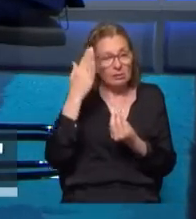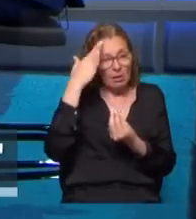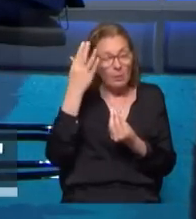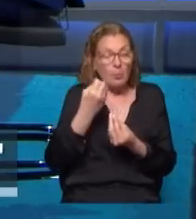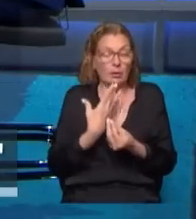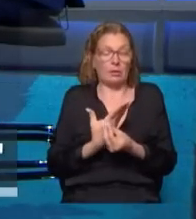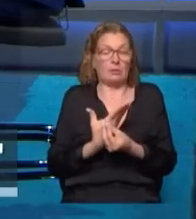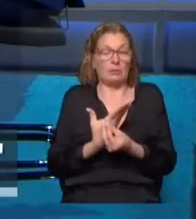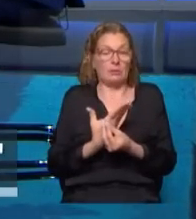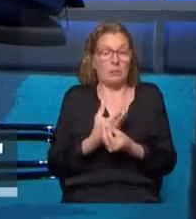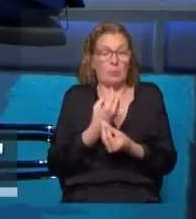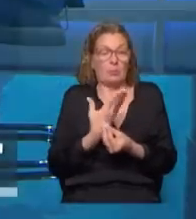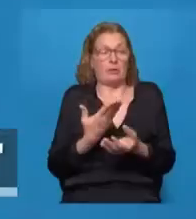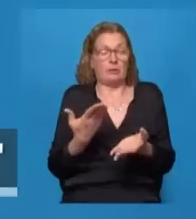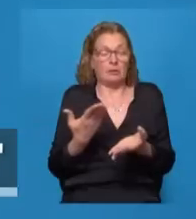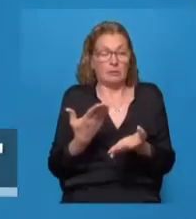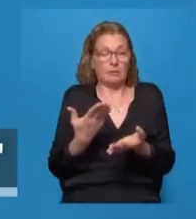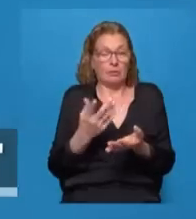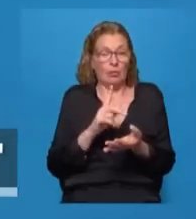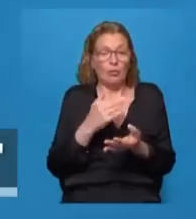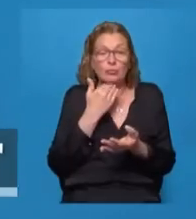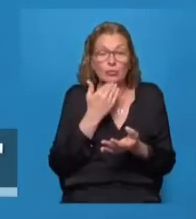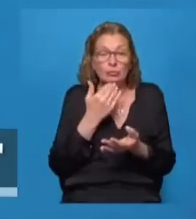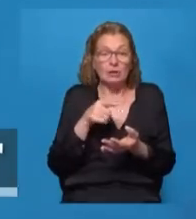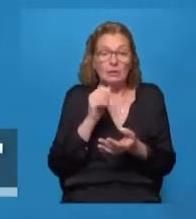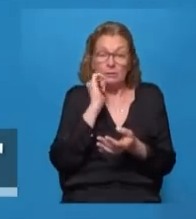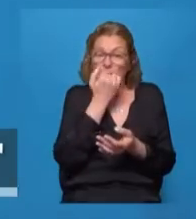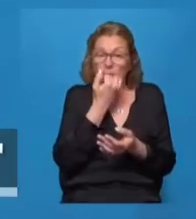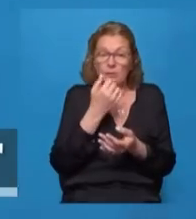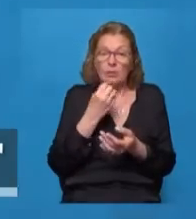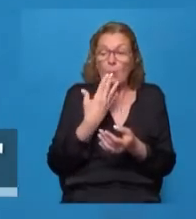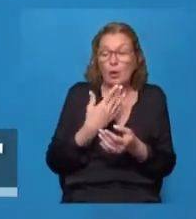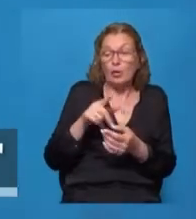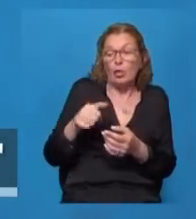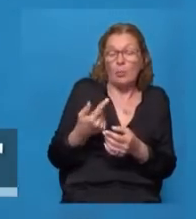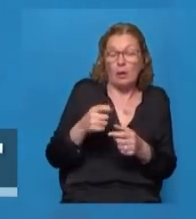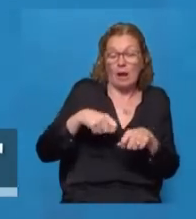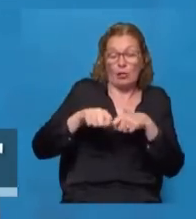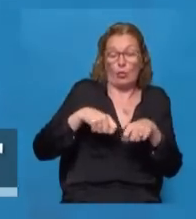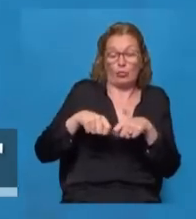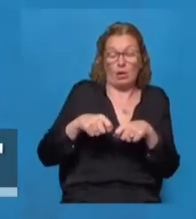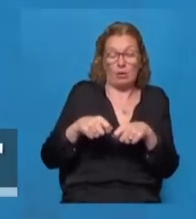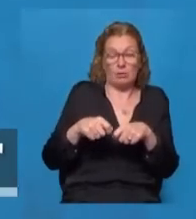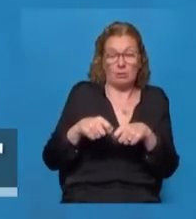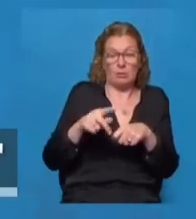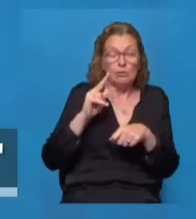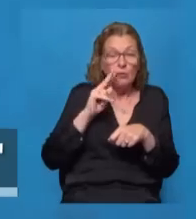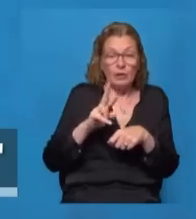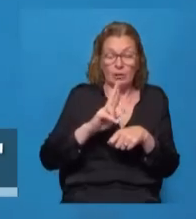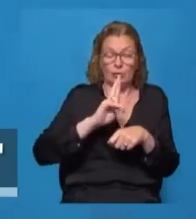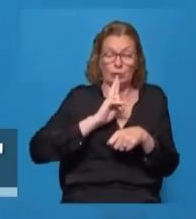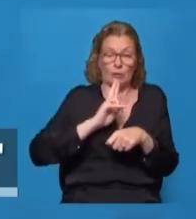qué Por qu no me consta que eso ese secreto beneficie a la negociación Ahora cuando veo el